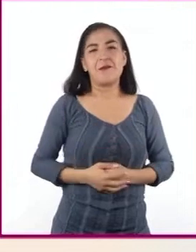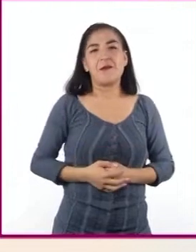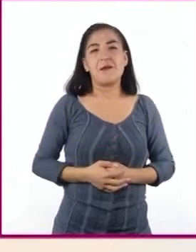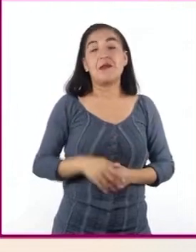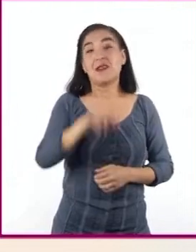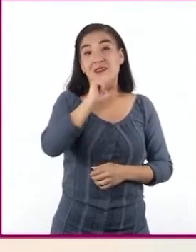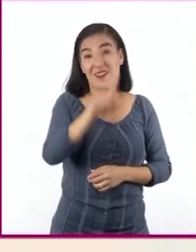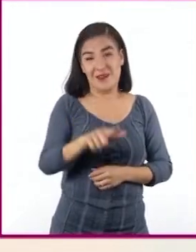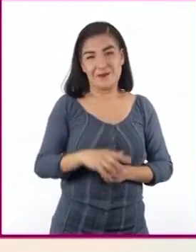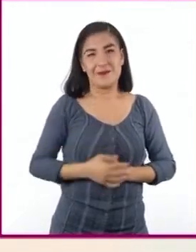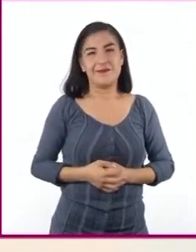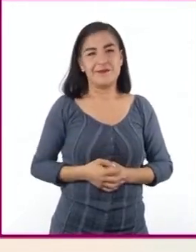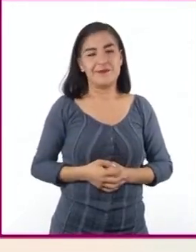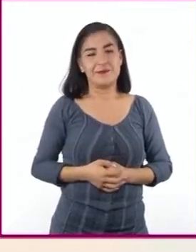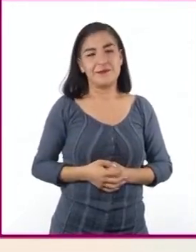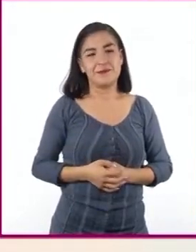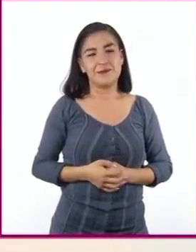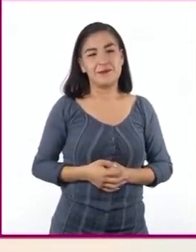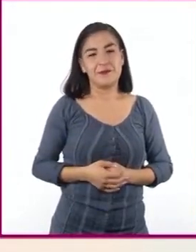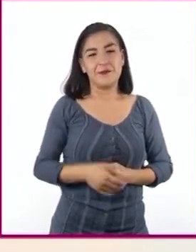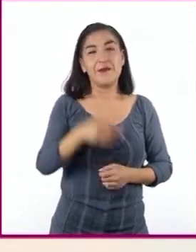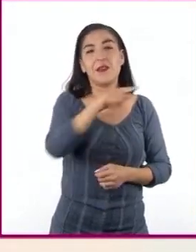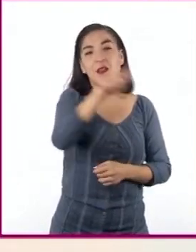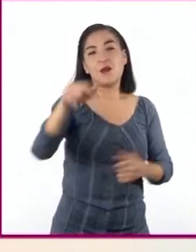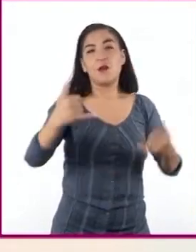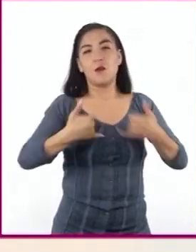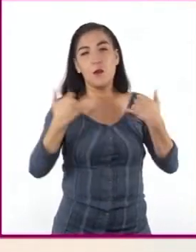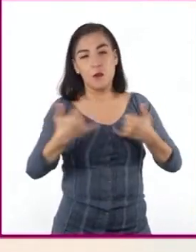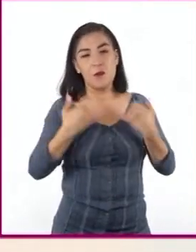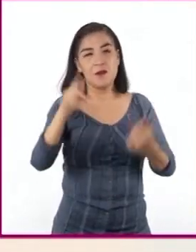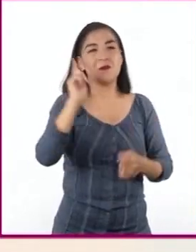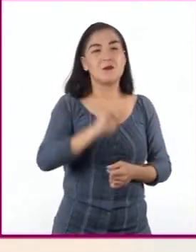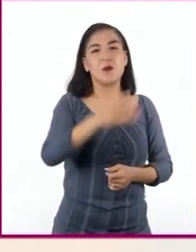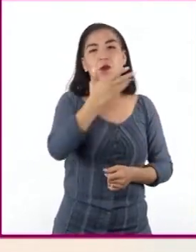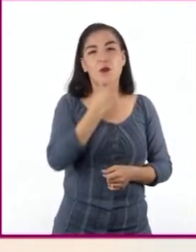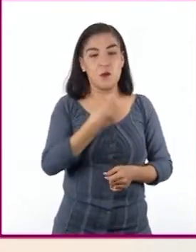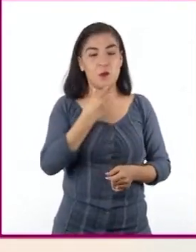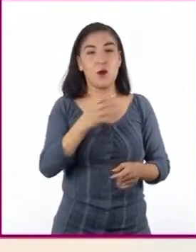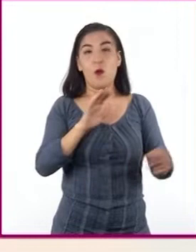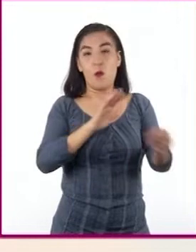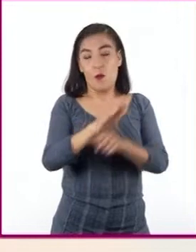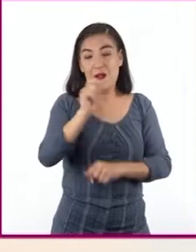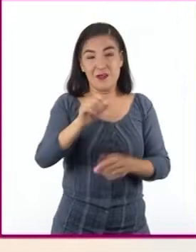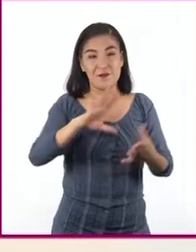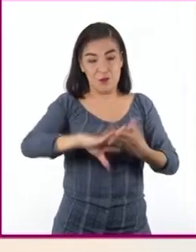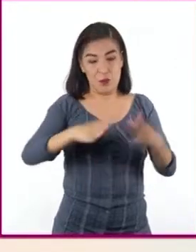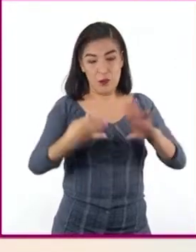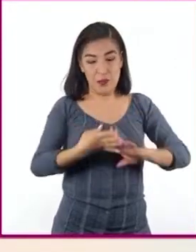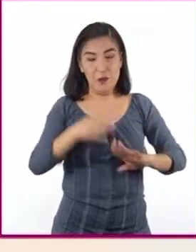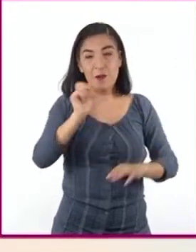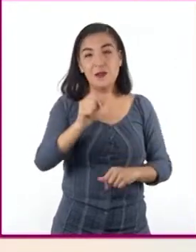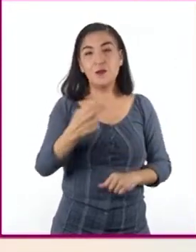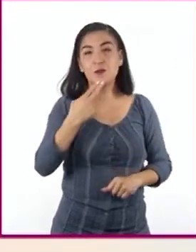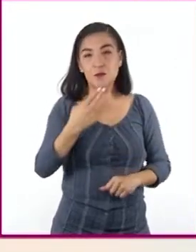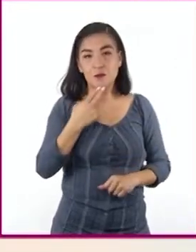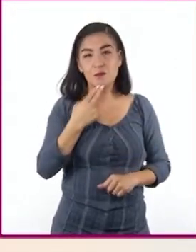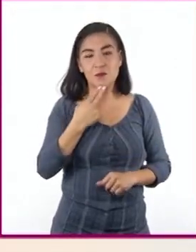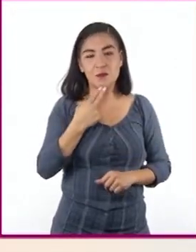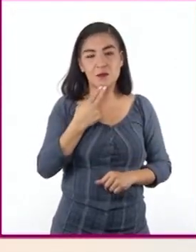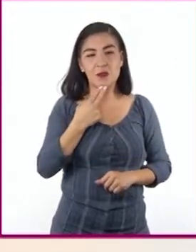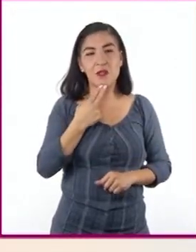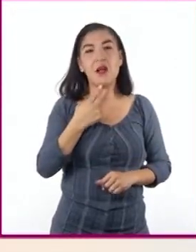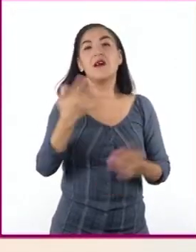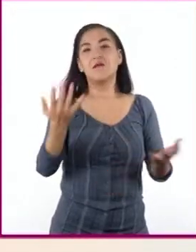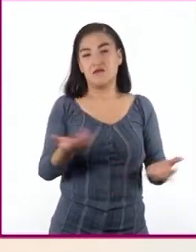es claro que entre las y los adolescentes, los motivos por los cuales los utilizan, así como